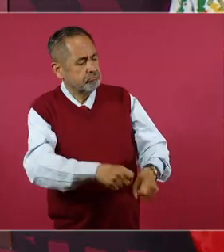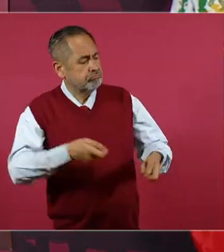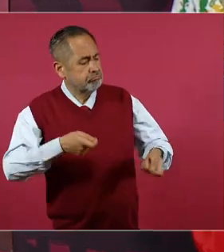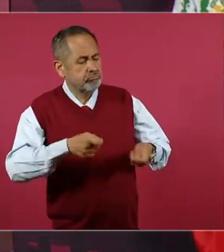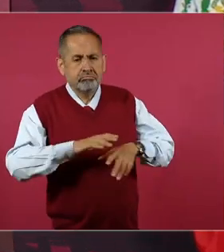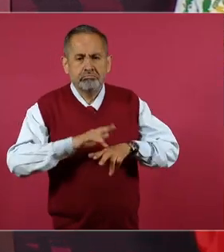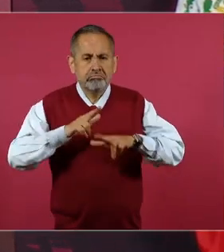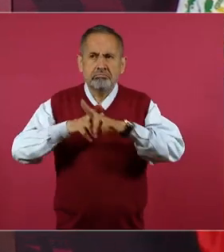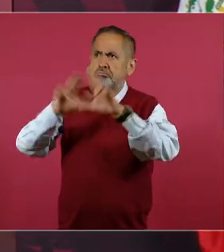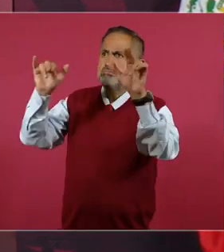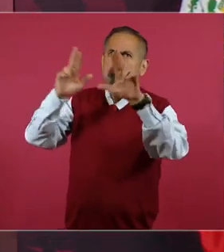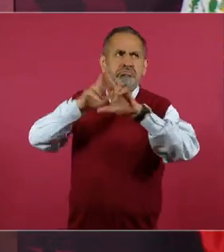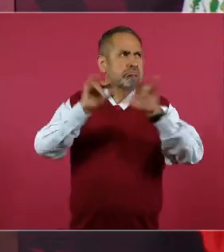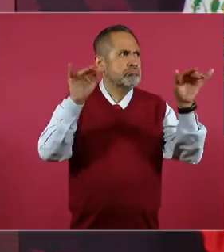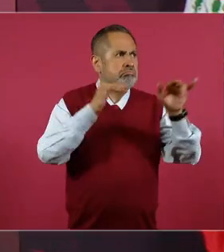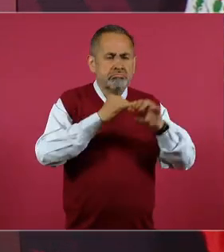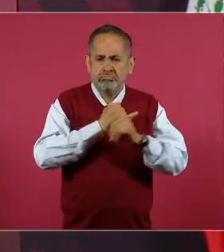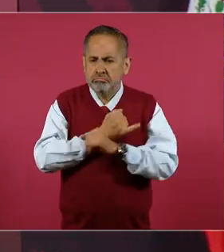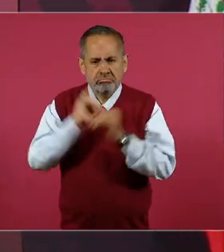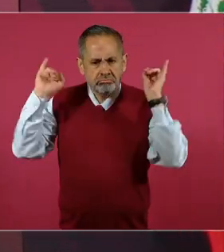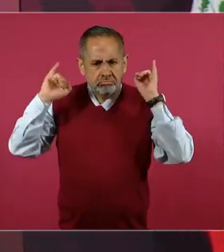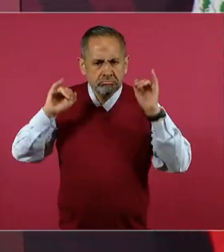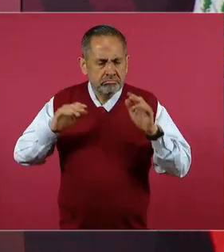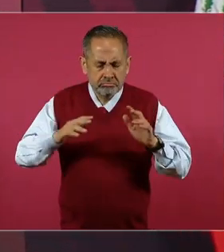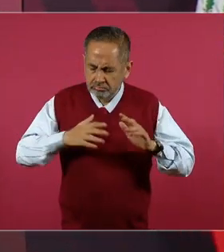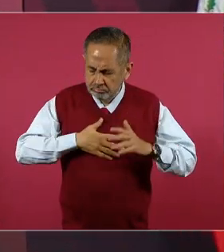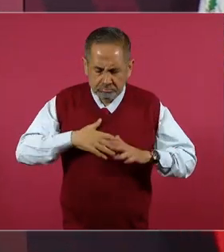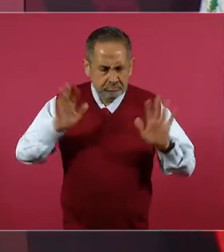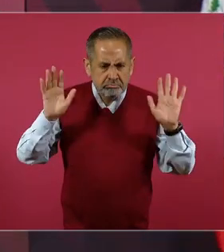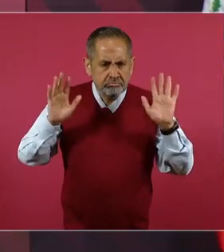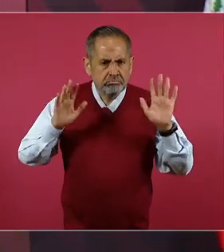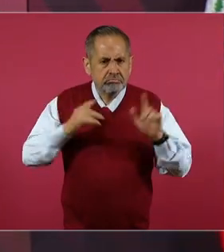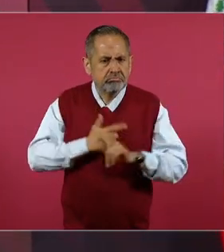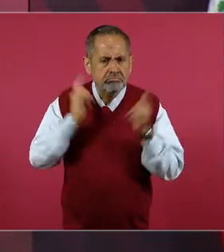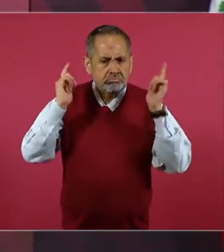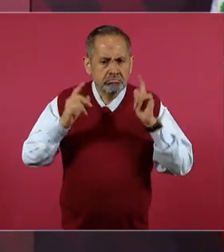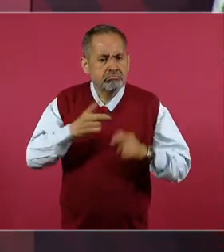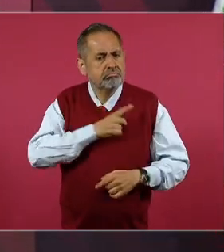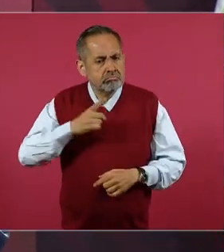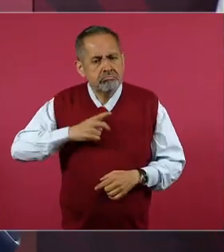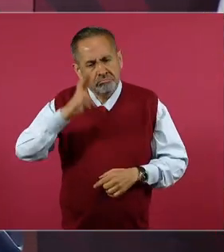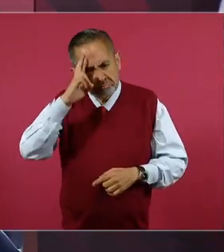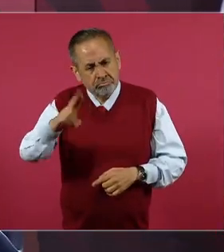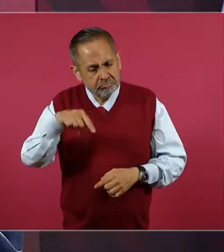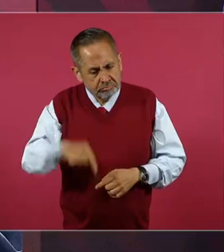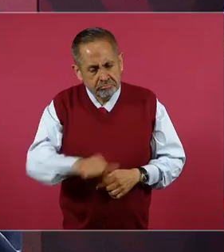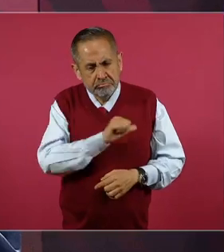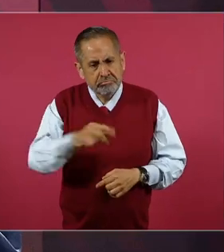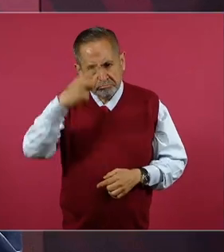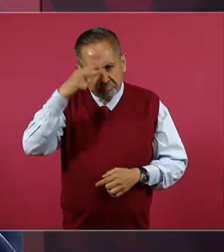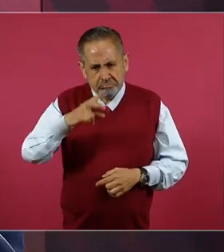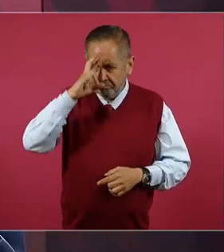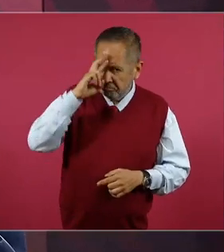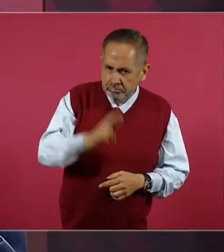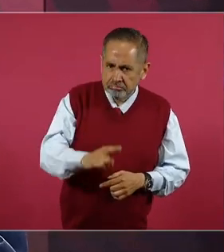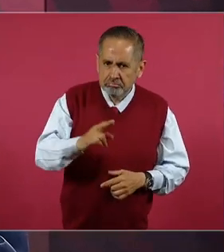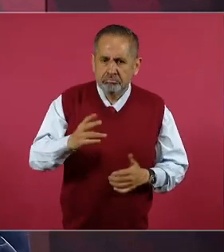de ningún país extranjero y que se debe de respetar a